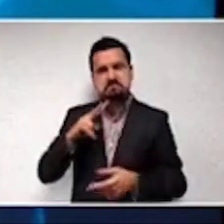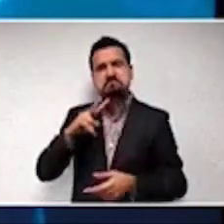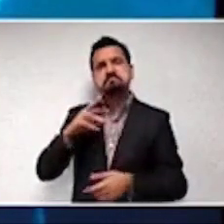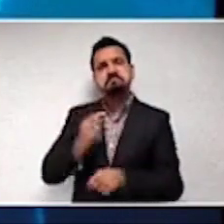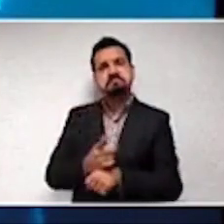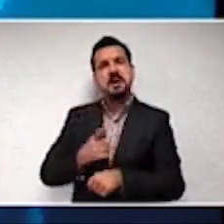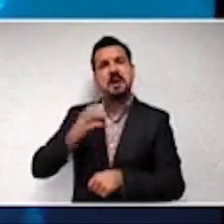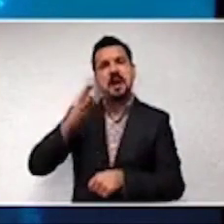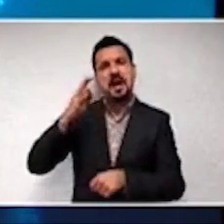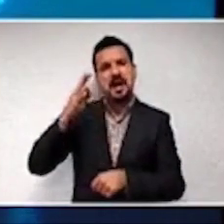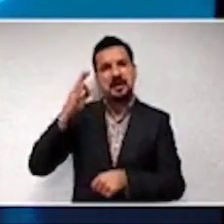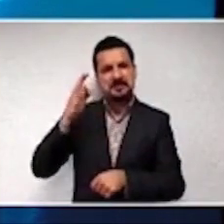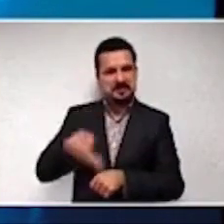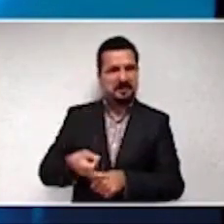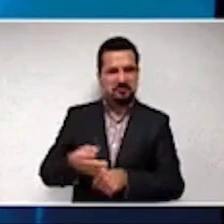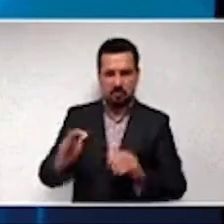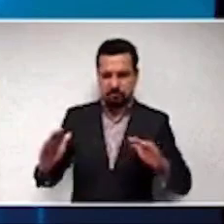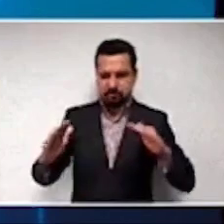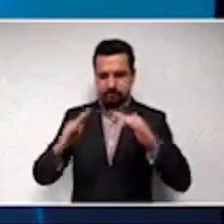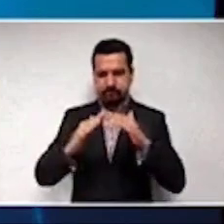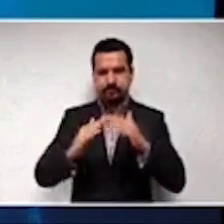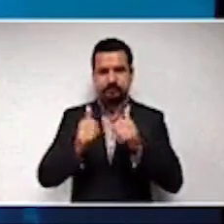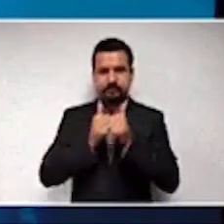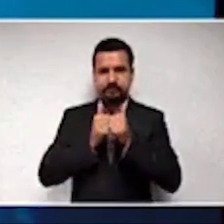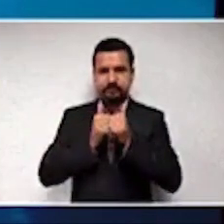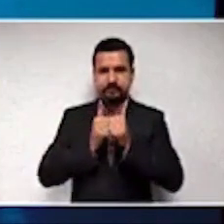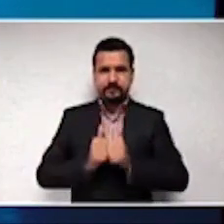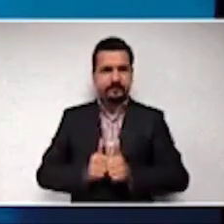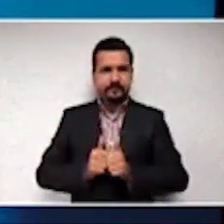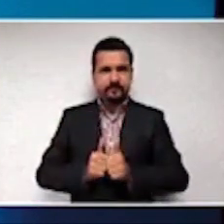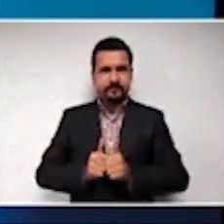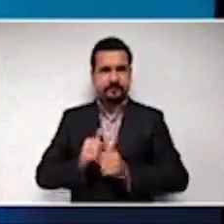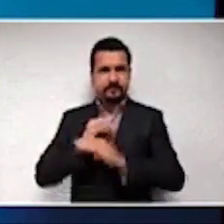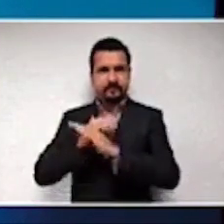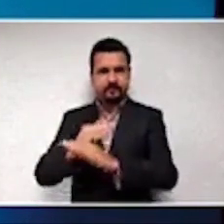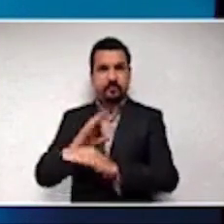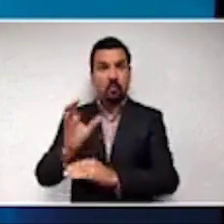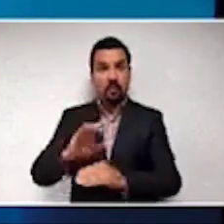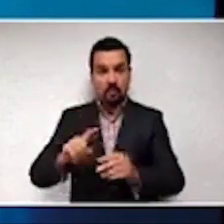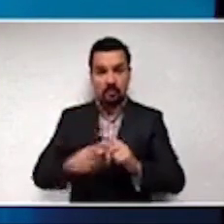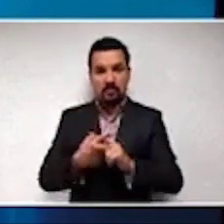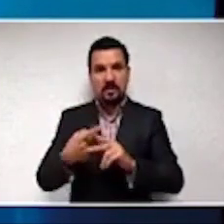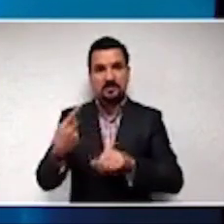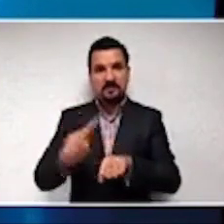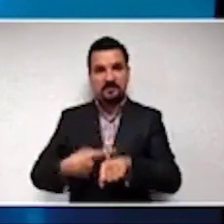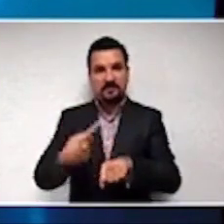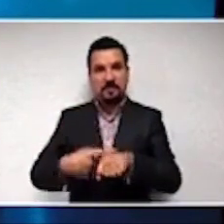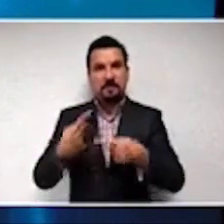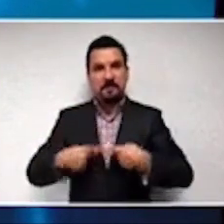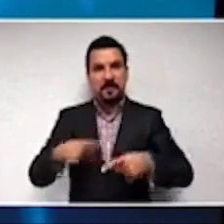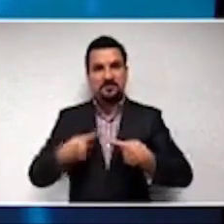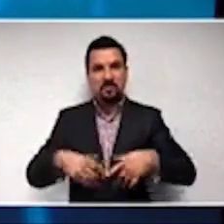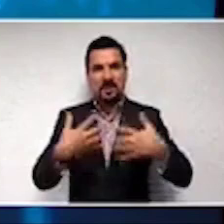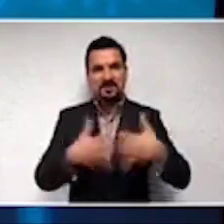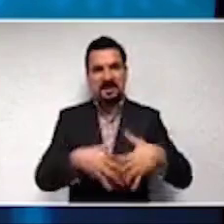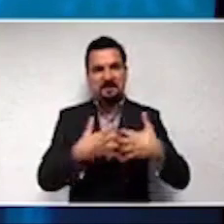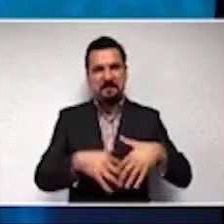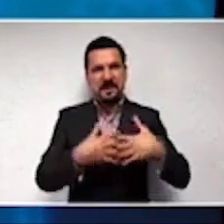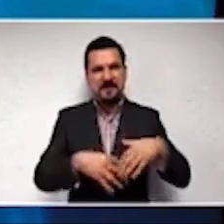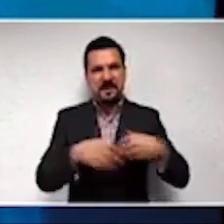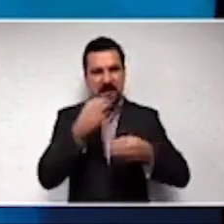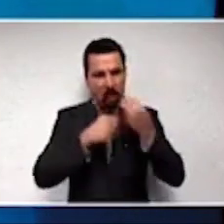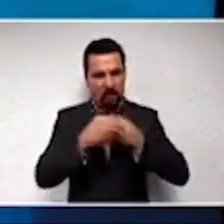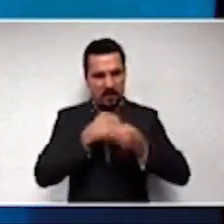decidieron entrar en cuarentena luego de los casos registrados en los trabajadores de una empresa en la que